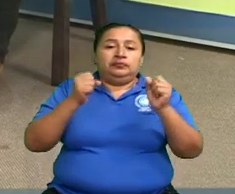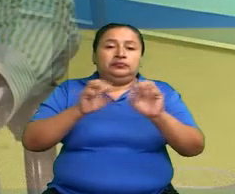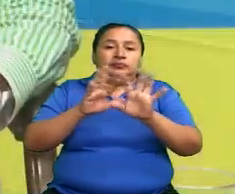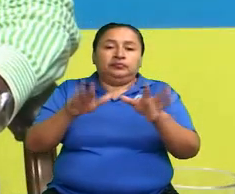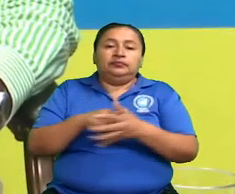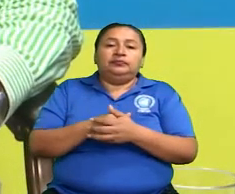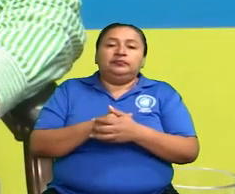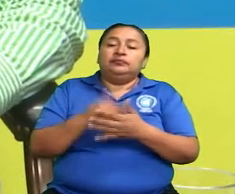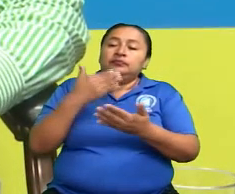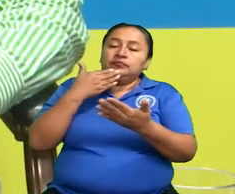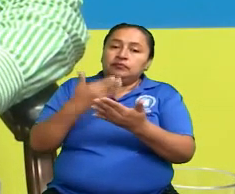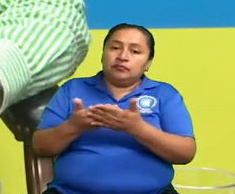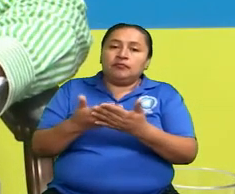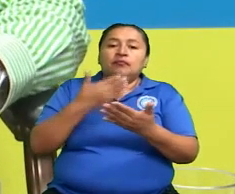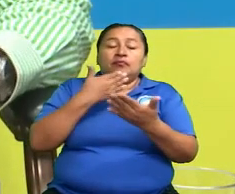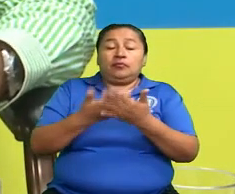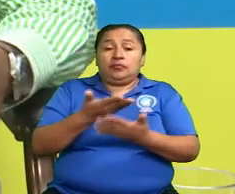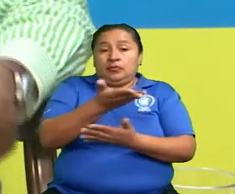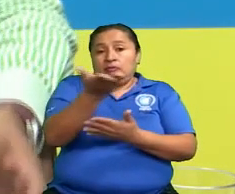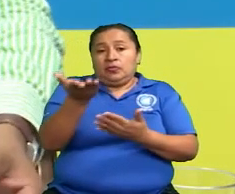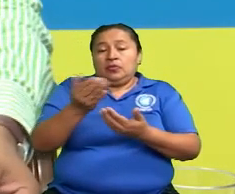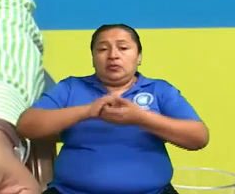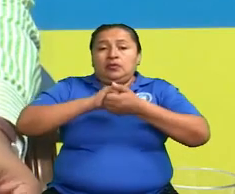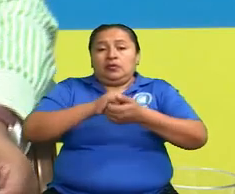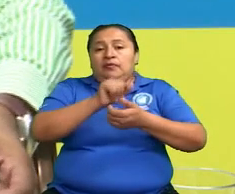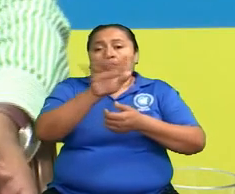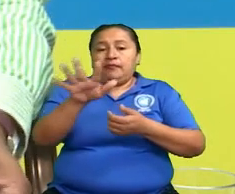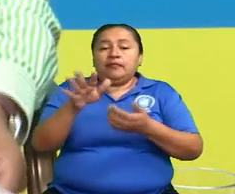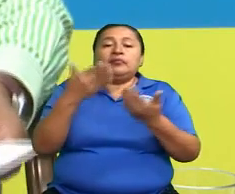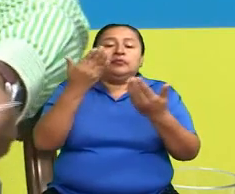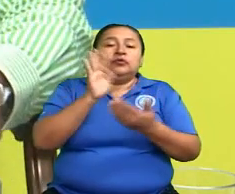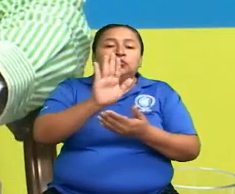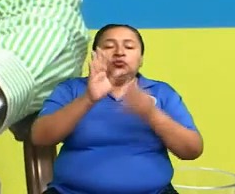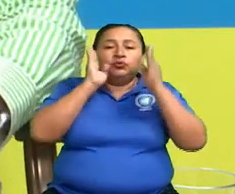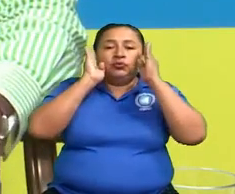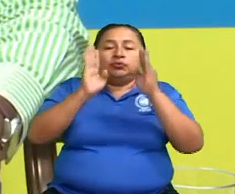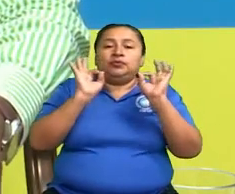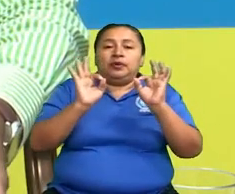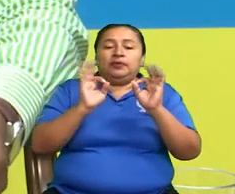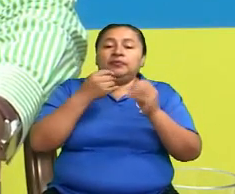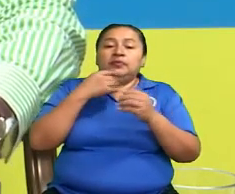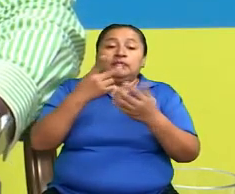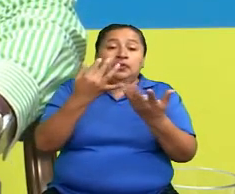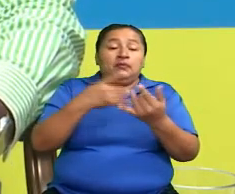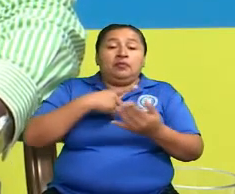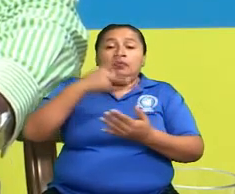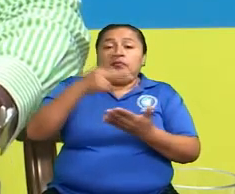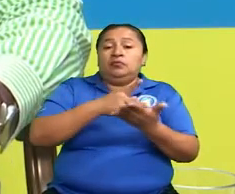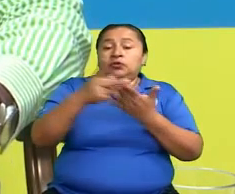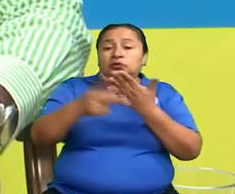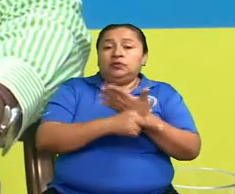niñas. Le agradecemos a usted también, amigos televidentes, su fiel sintonía. Le esperamos el día de mañana